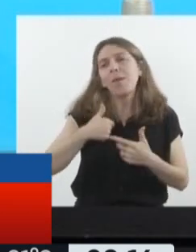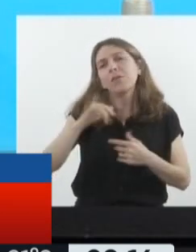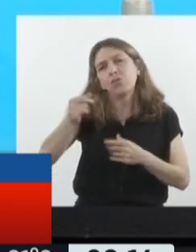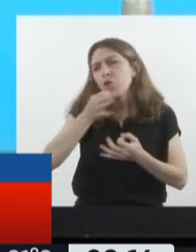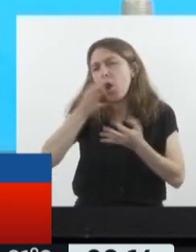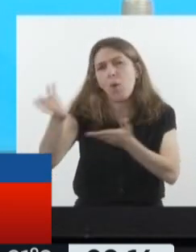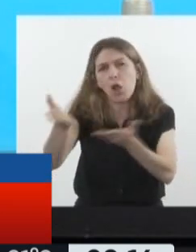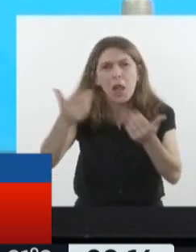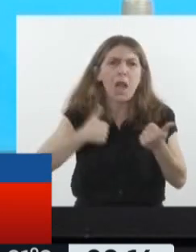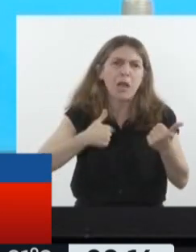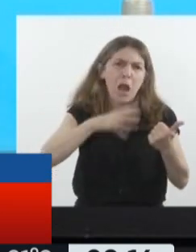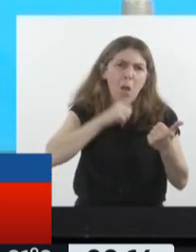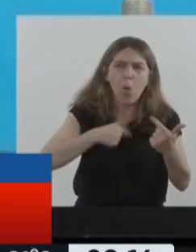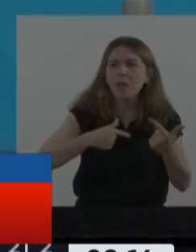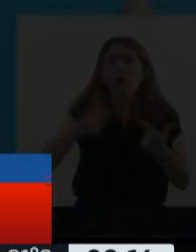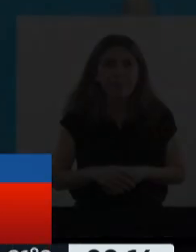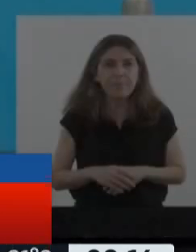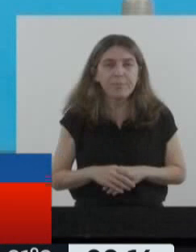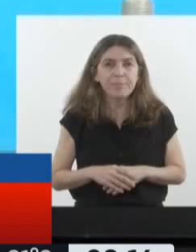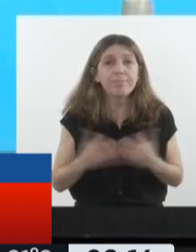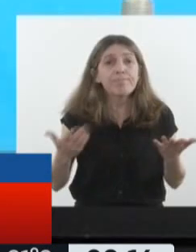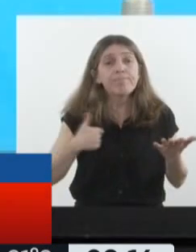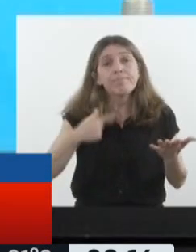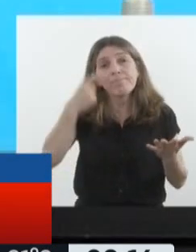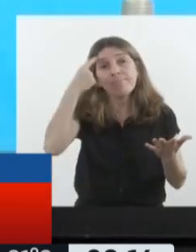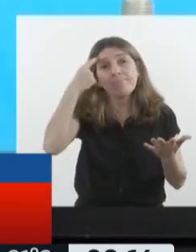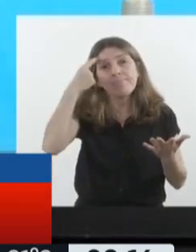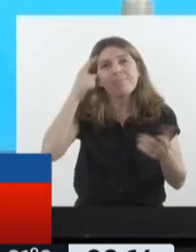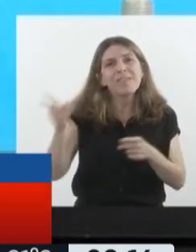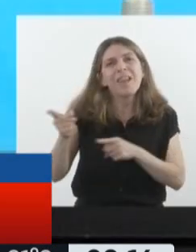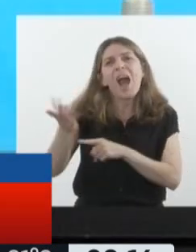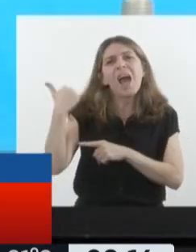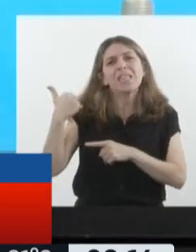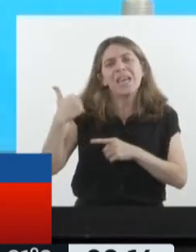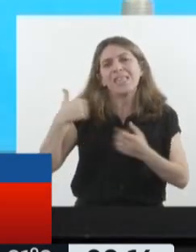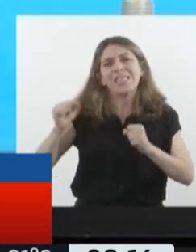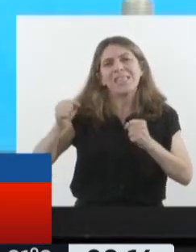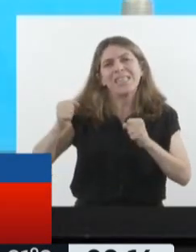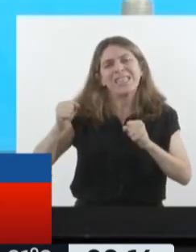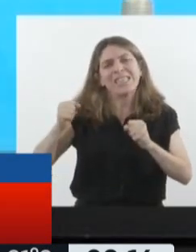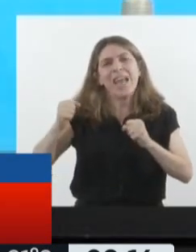no estoy para tolerar la indisciplina. Creo que el ayer estaba muy exaltado hablándole a su público.